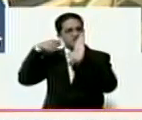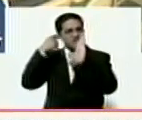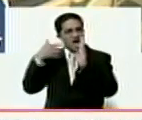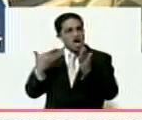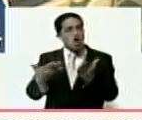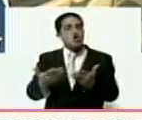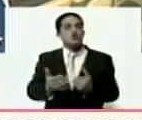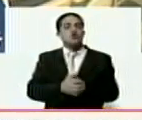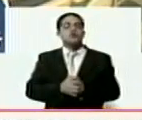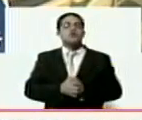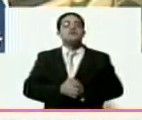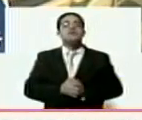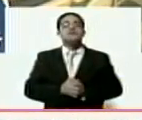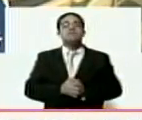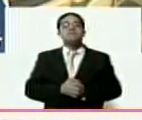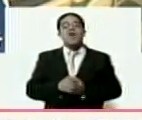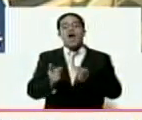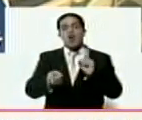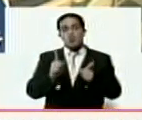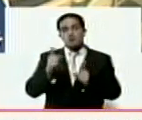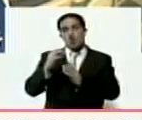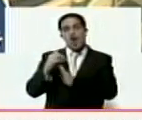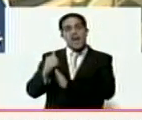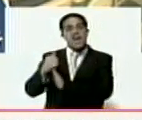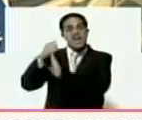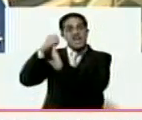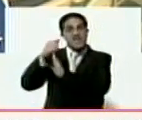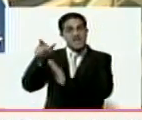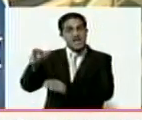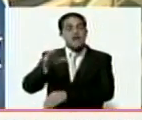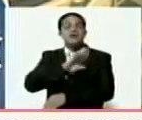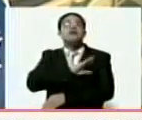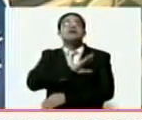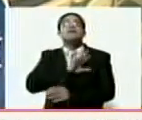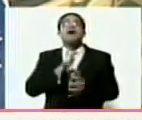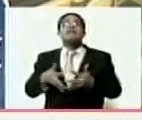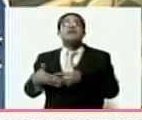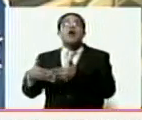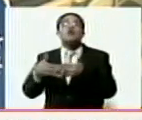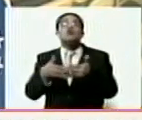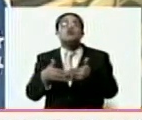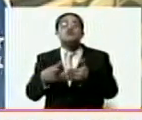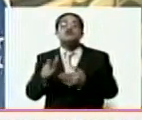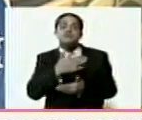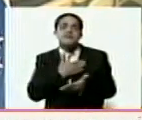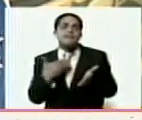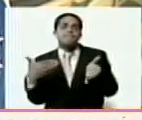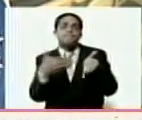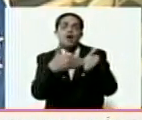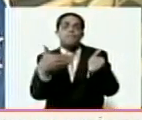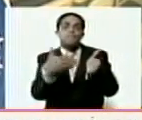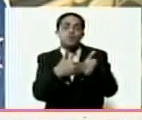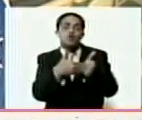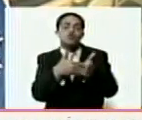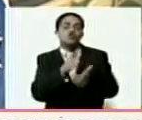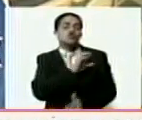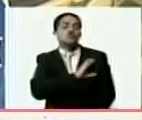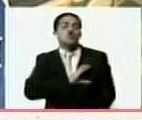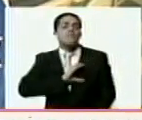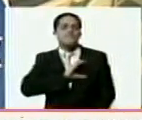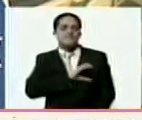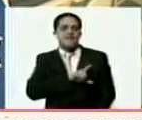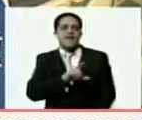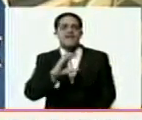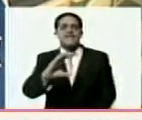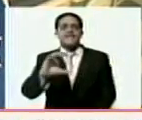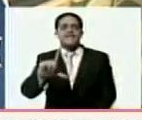donde algunos dirigentes y líderes de Estados Unidos pues continúan atacando los comités locales de